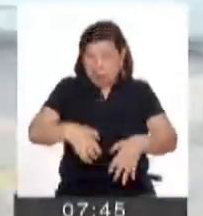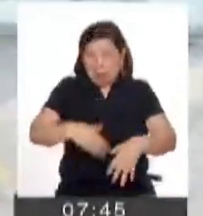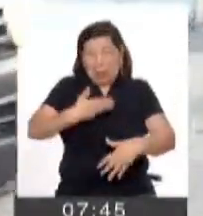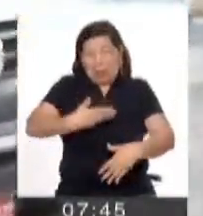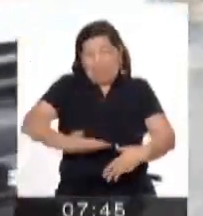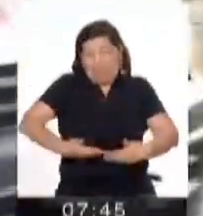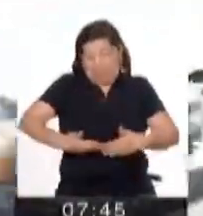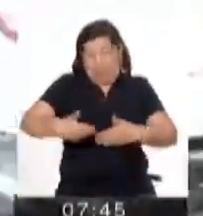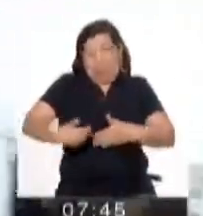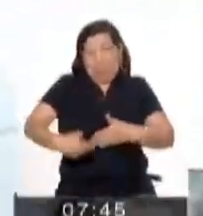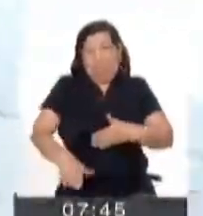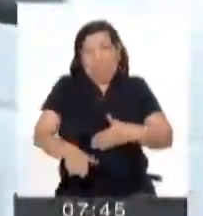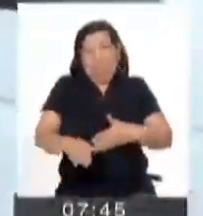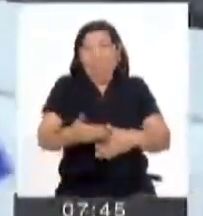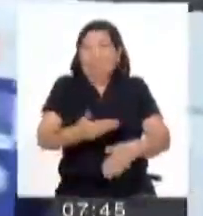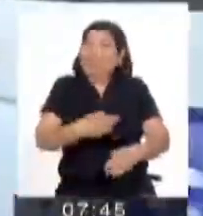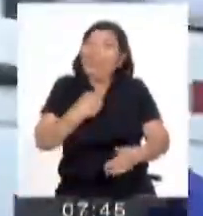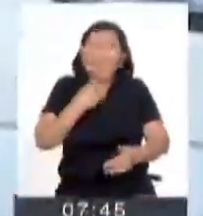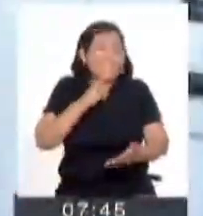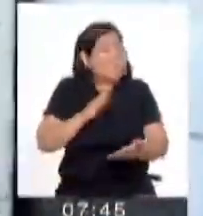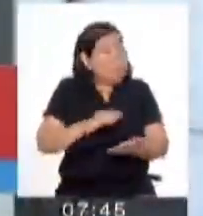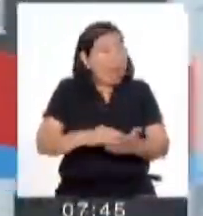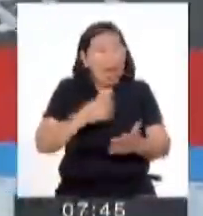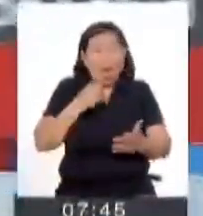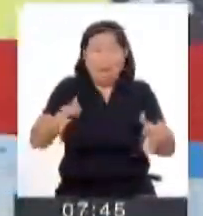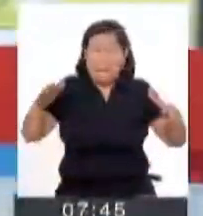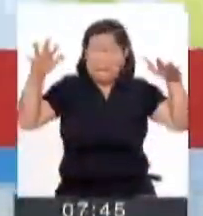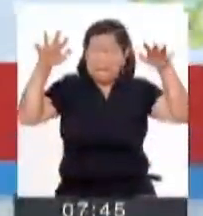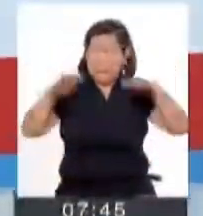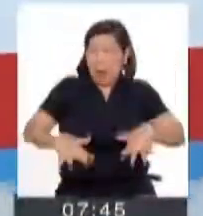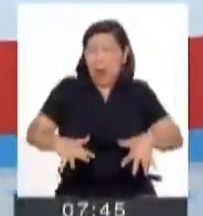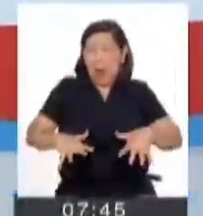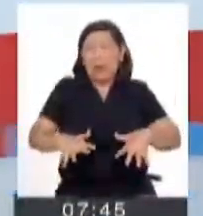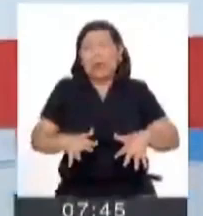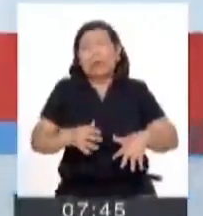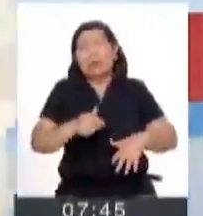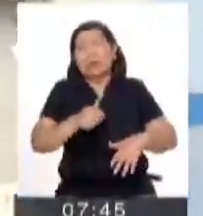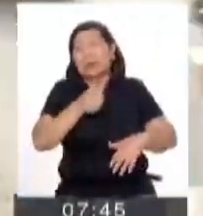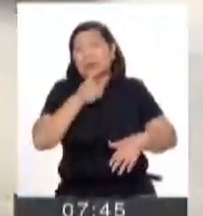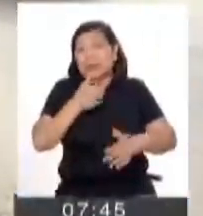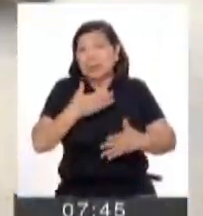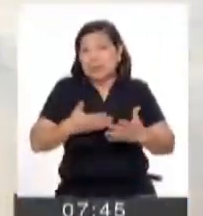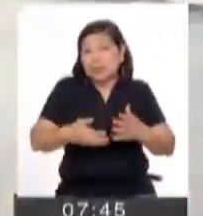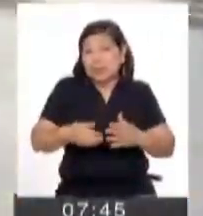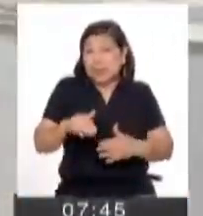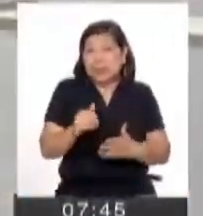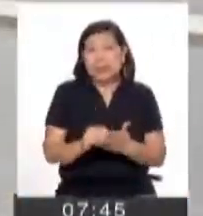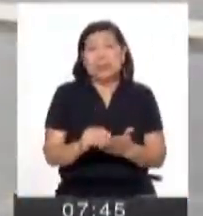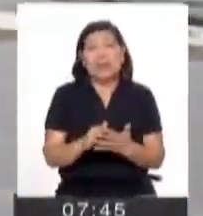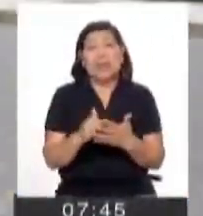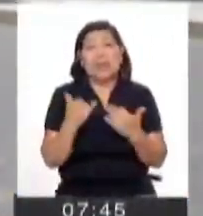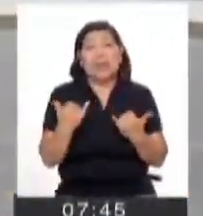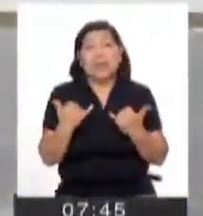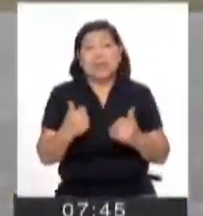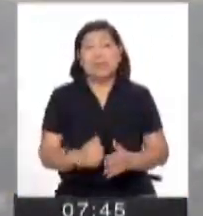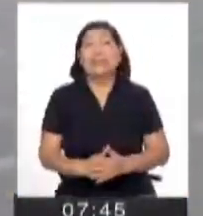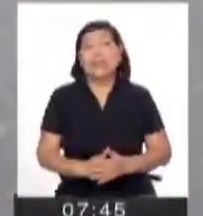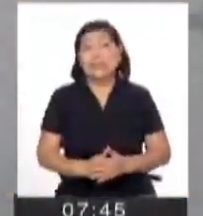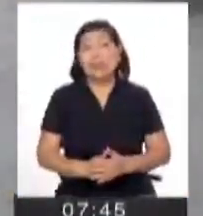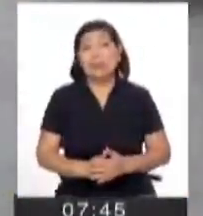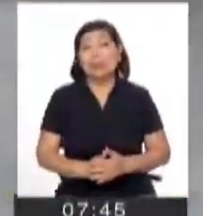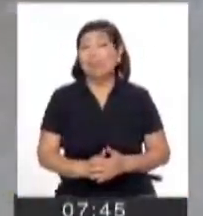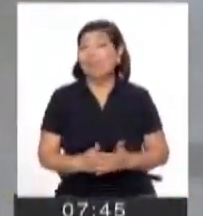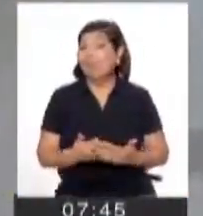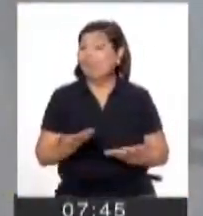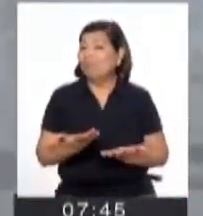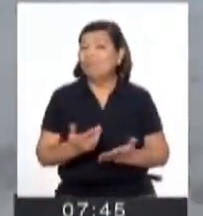con capacidad de 25.000 litros de agua. Un derrumbe que finalmente ocasionó este hecho en el